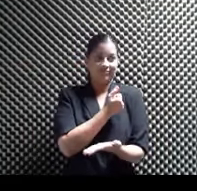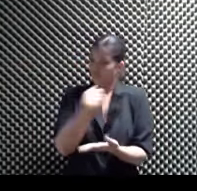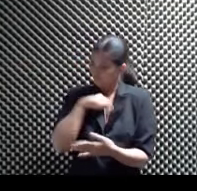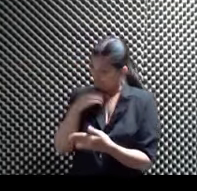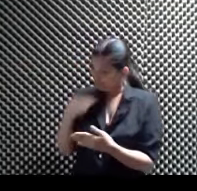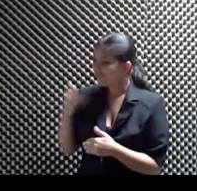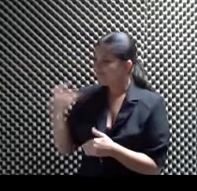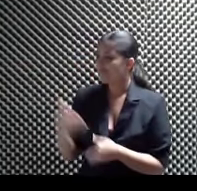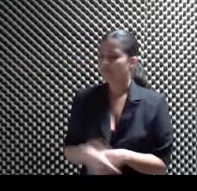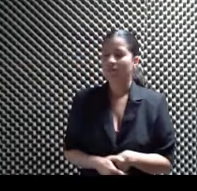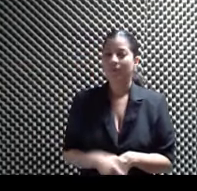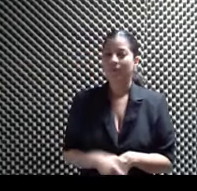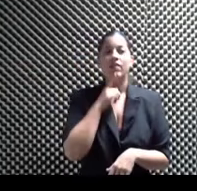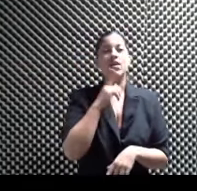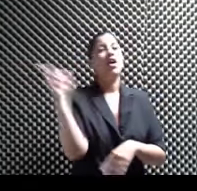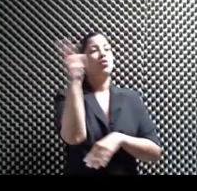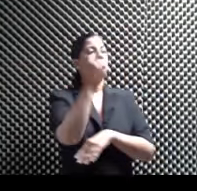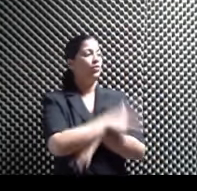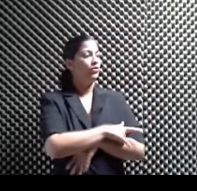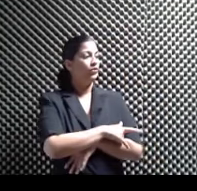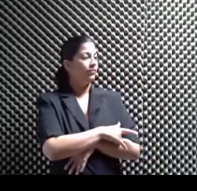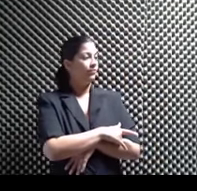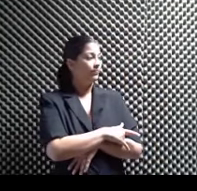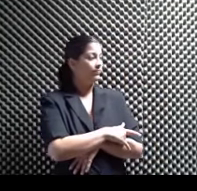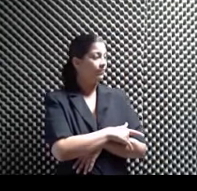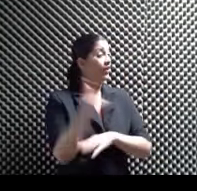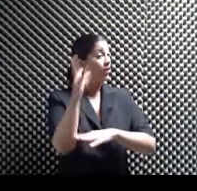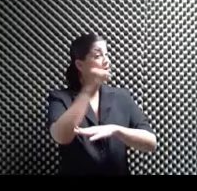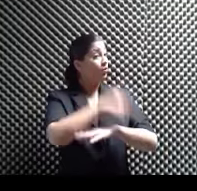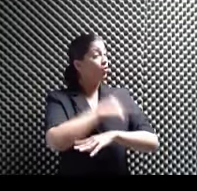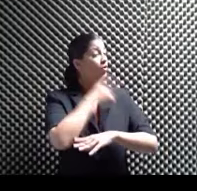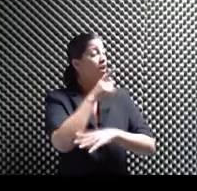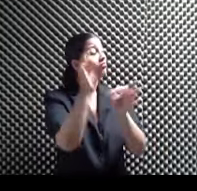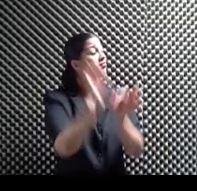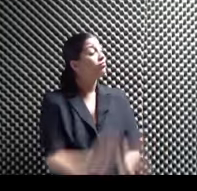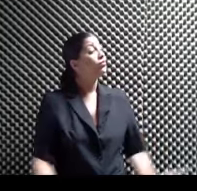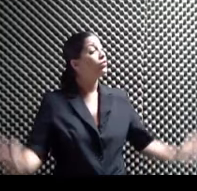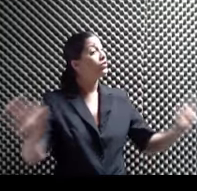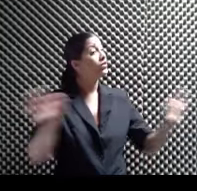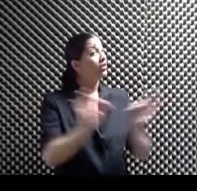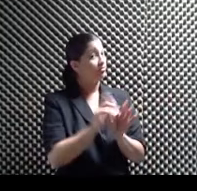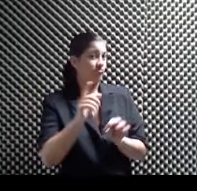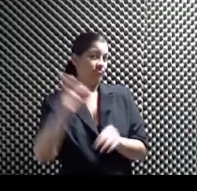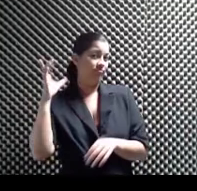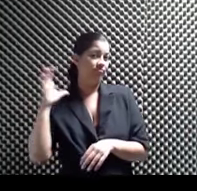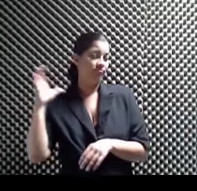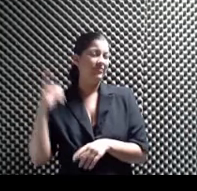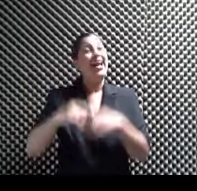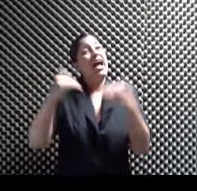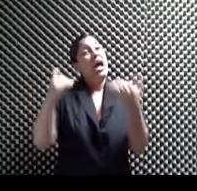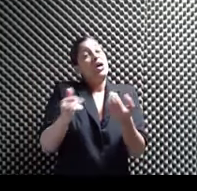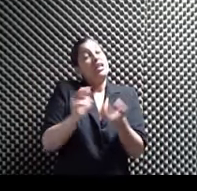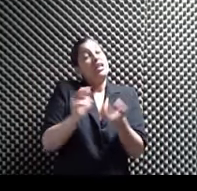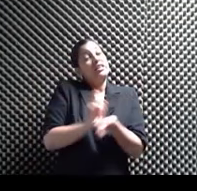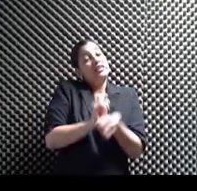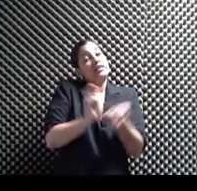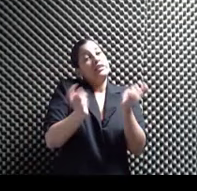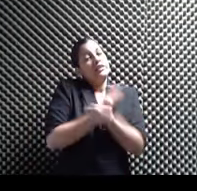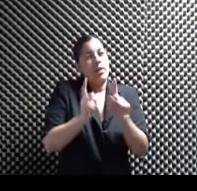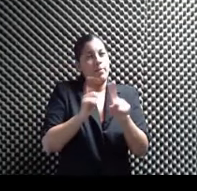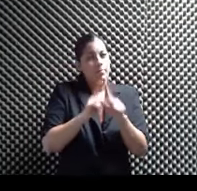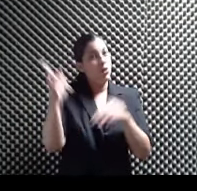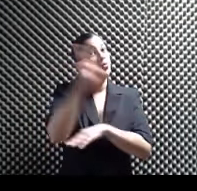Definitivamente El Aeropuerto Era Algo Bien Importante En Ese Momento Y Ha Cambiado Pero El Aeropuerto Sigue